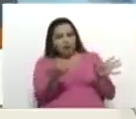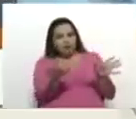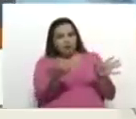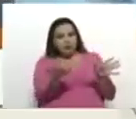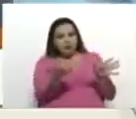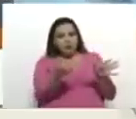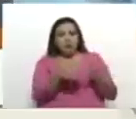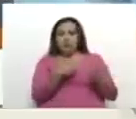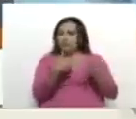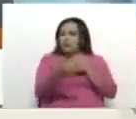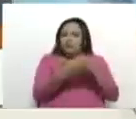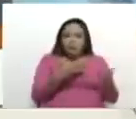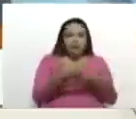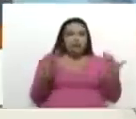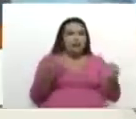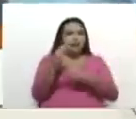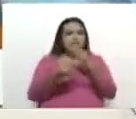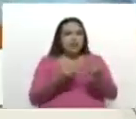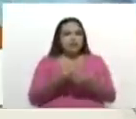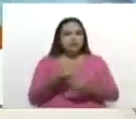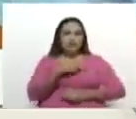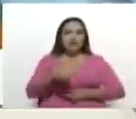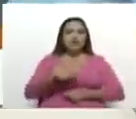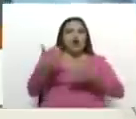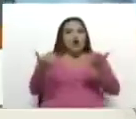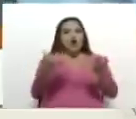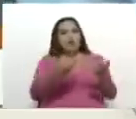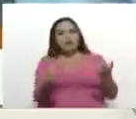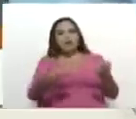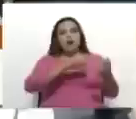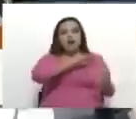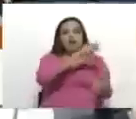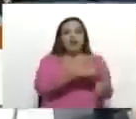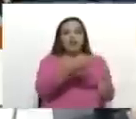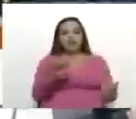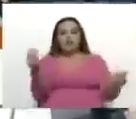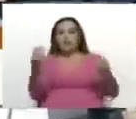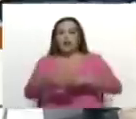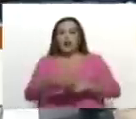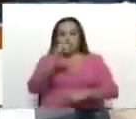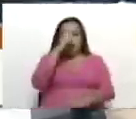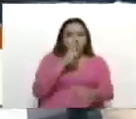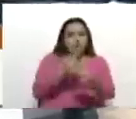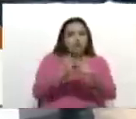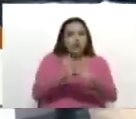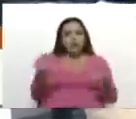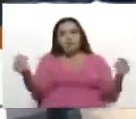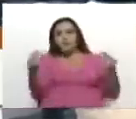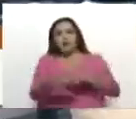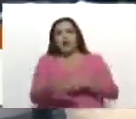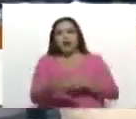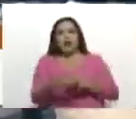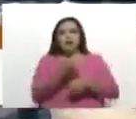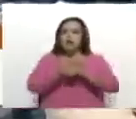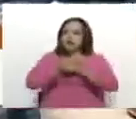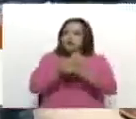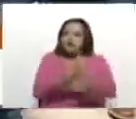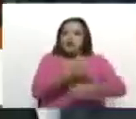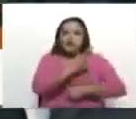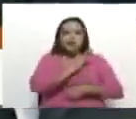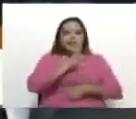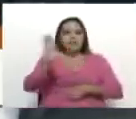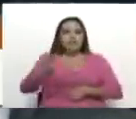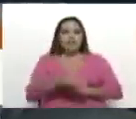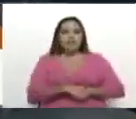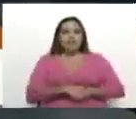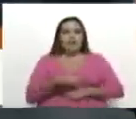por el contrario nos hicieron más fuertes nos hicieron más dignos nos hicieron más amantes de nuestra soberanía